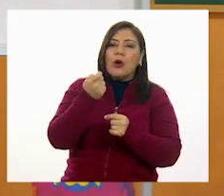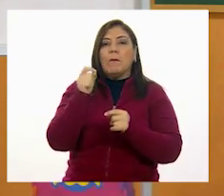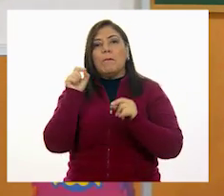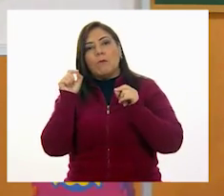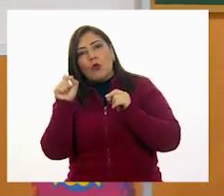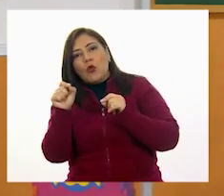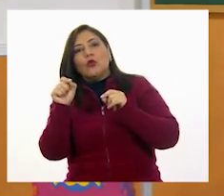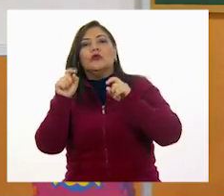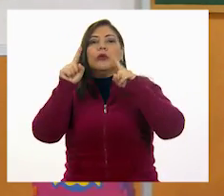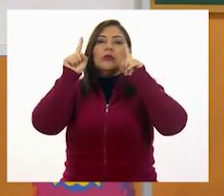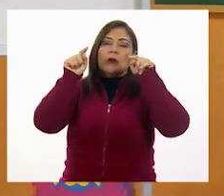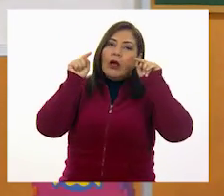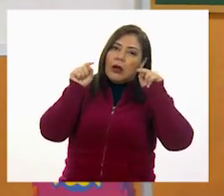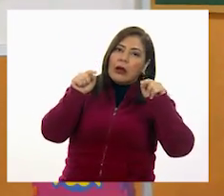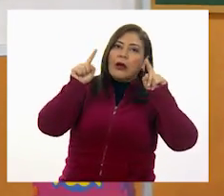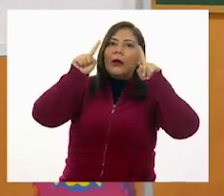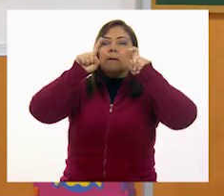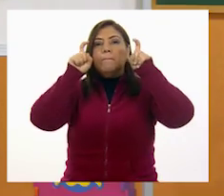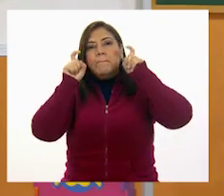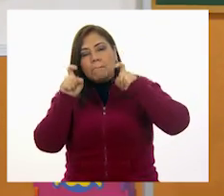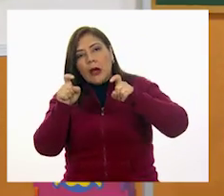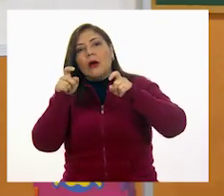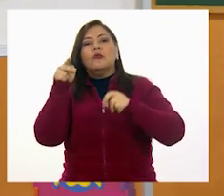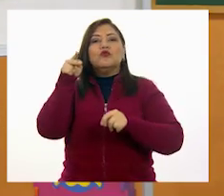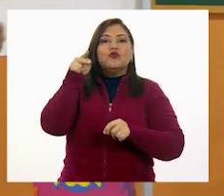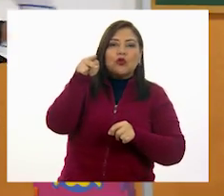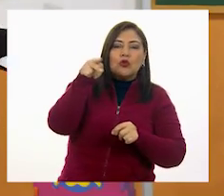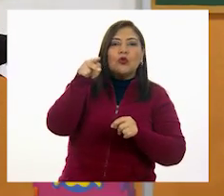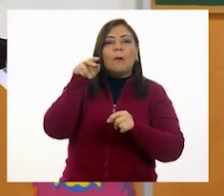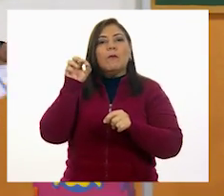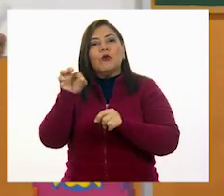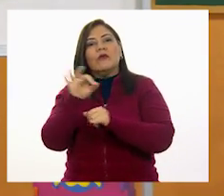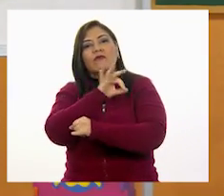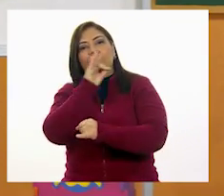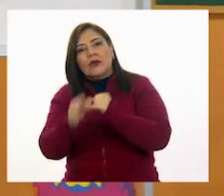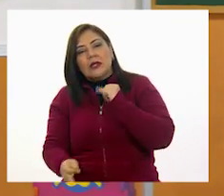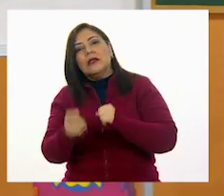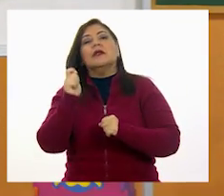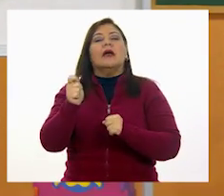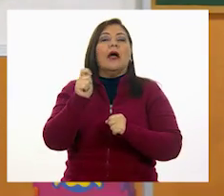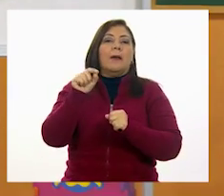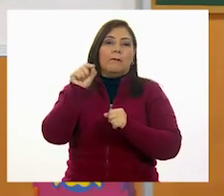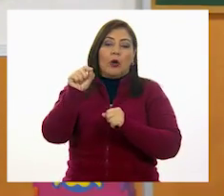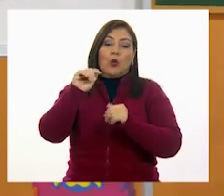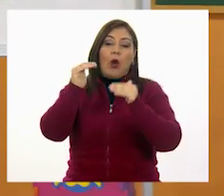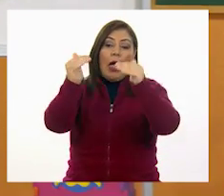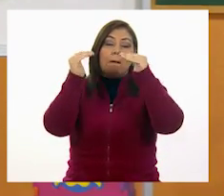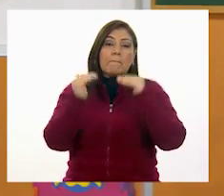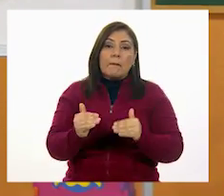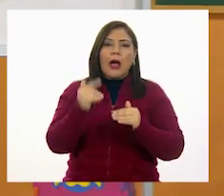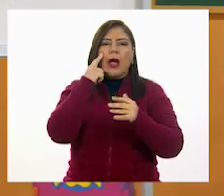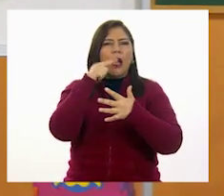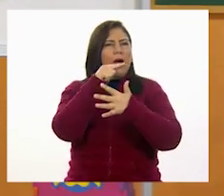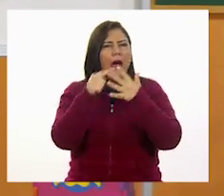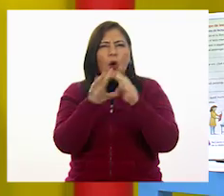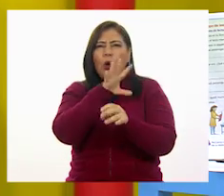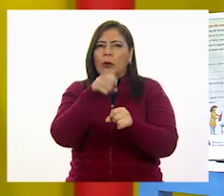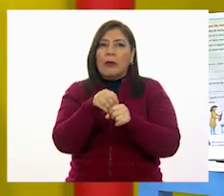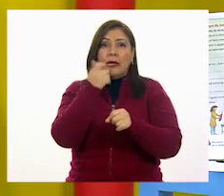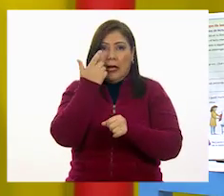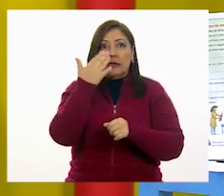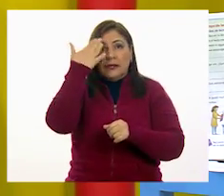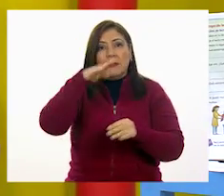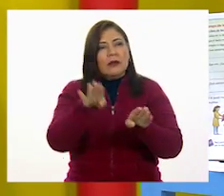comas, los signos de admiración, los dos puntos, el punto final, el punto y aparte y todos estos signos de puntuación? ¿Qué